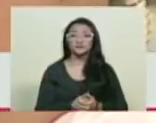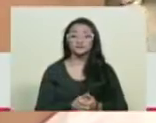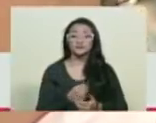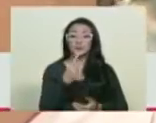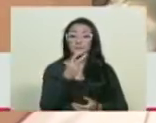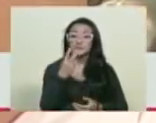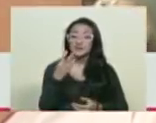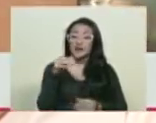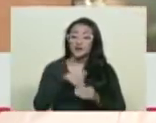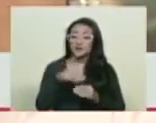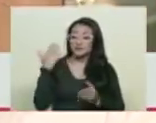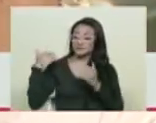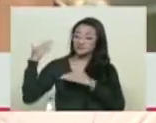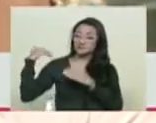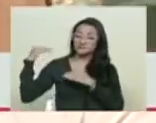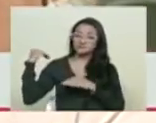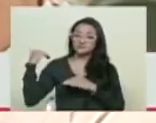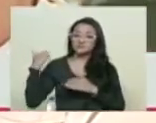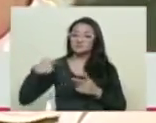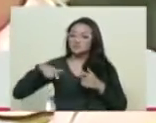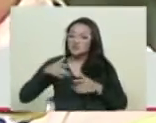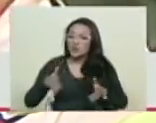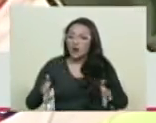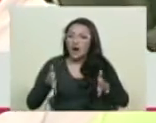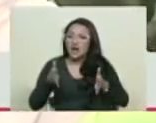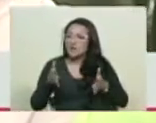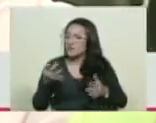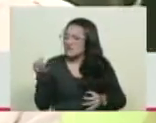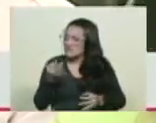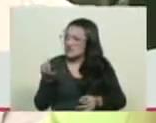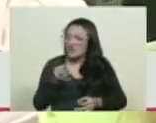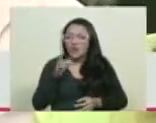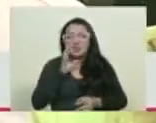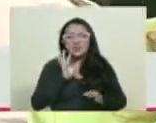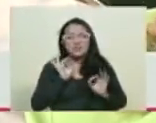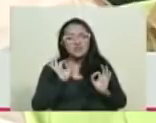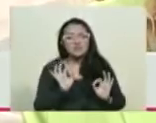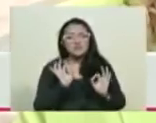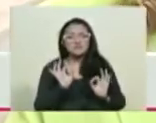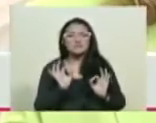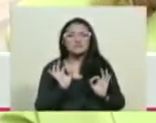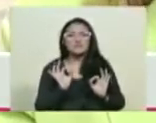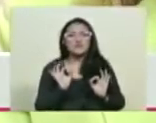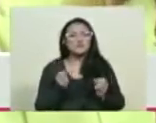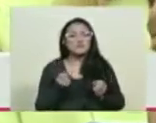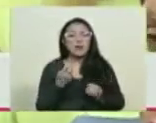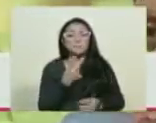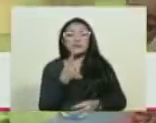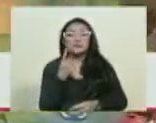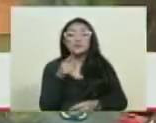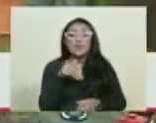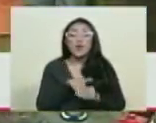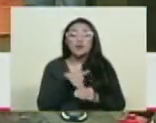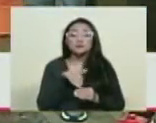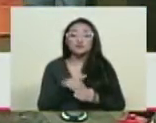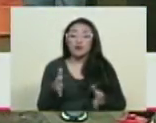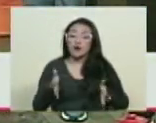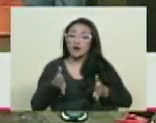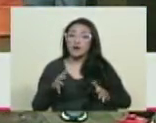anteriores nosotros hemos ganado de manera transparente limpia en toda la línea 21 elección